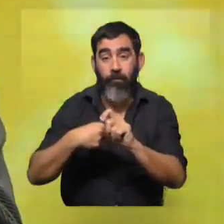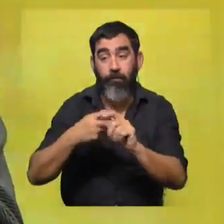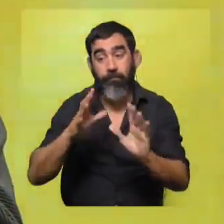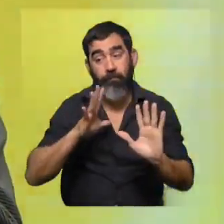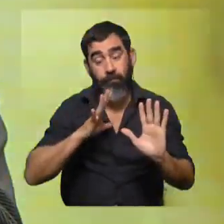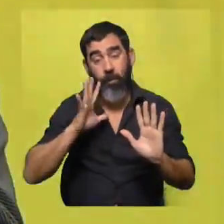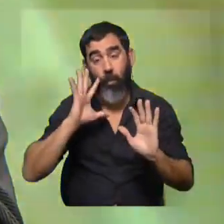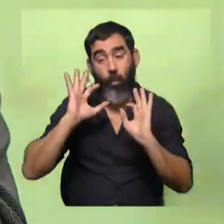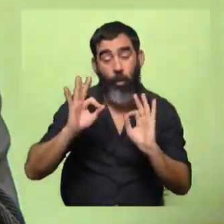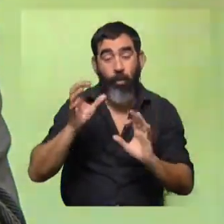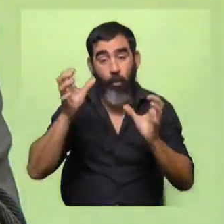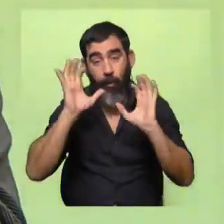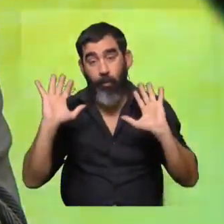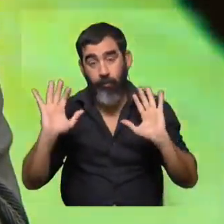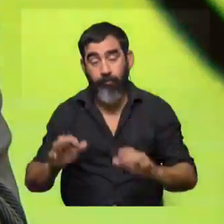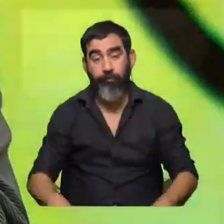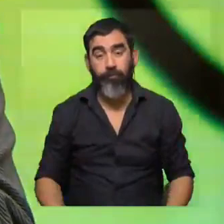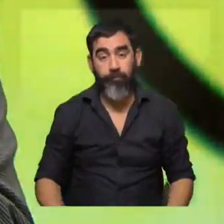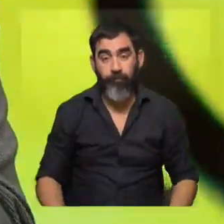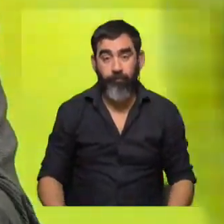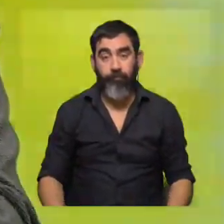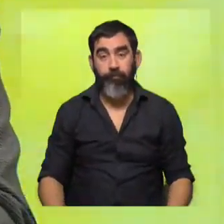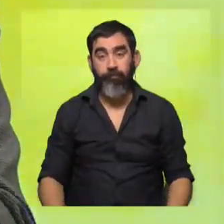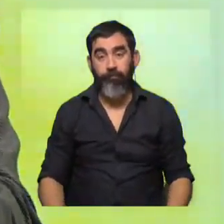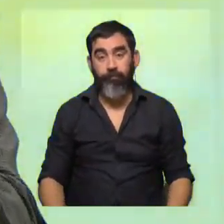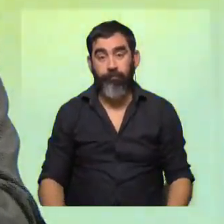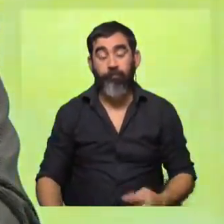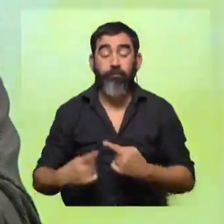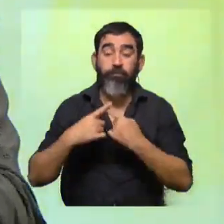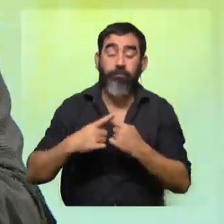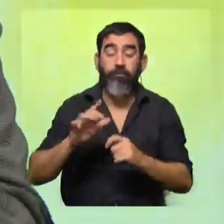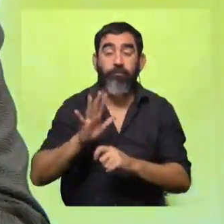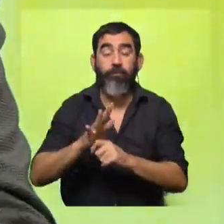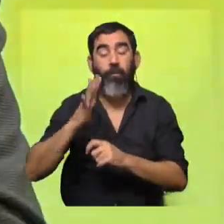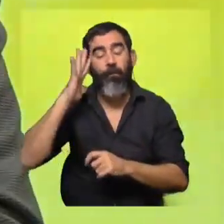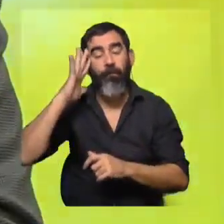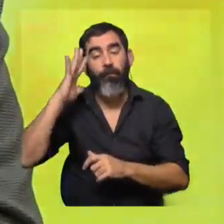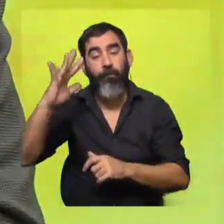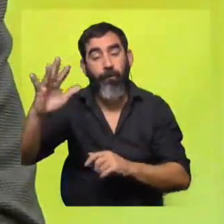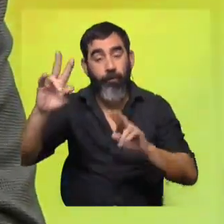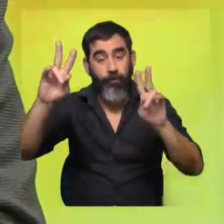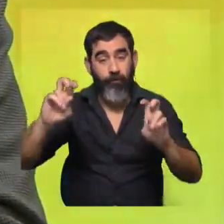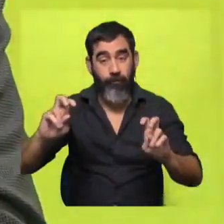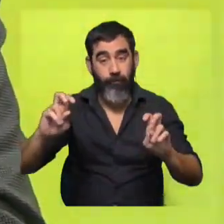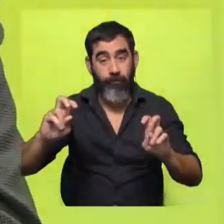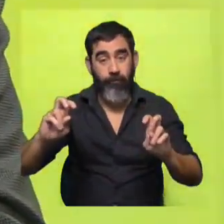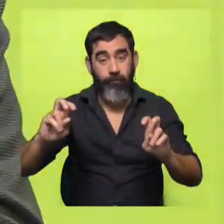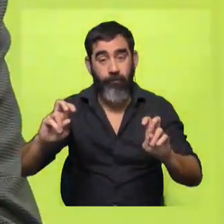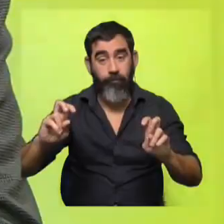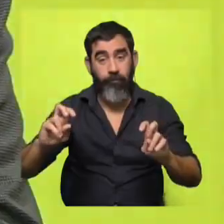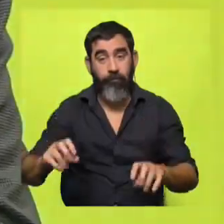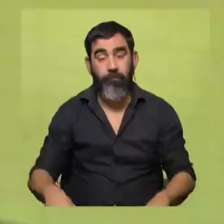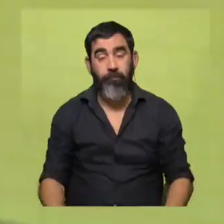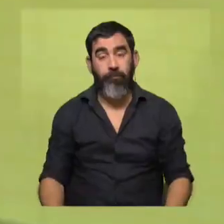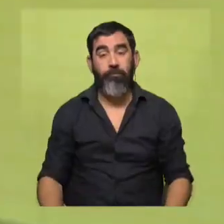límite que yo no sé si ahí tendremos que hacer una discusión mucho más filosófica, sobre si estamos dispuestos a cruzarlo,